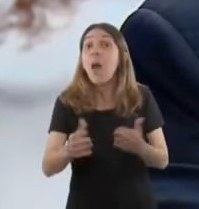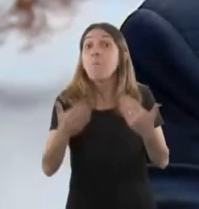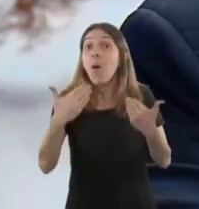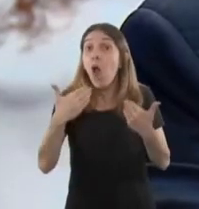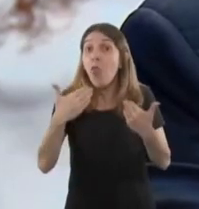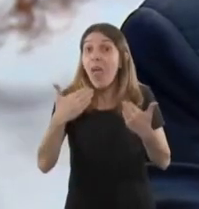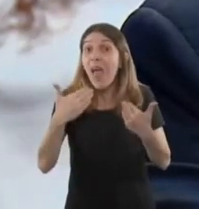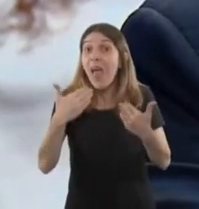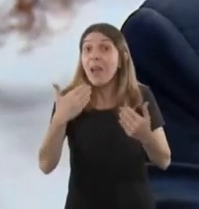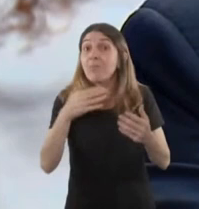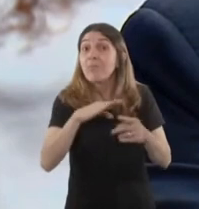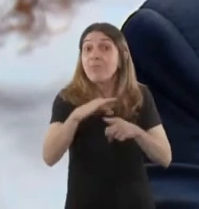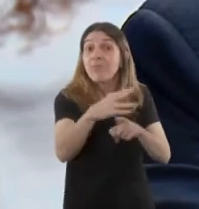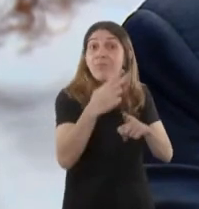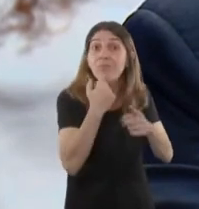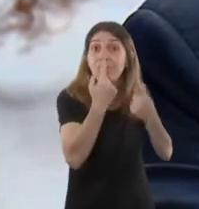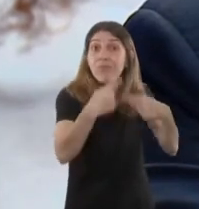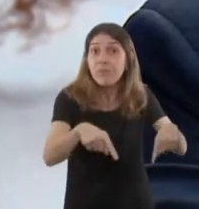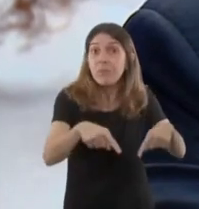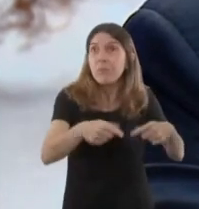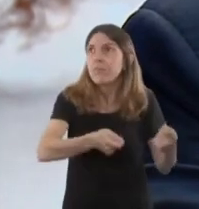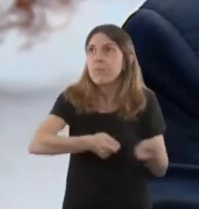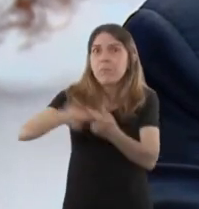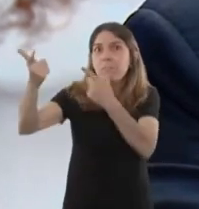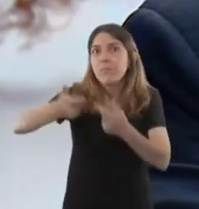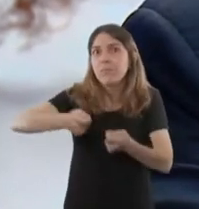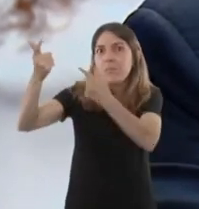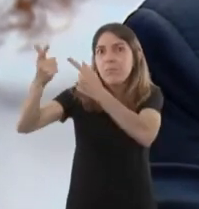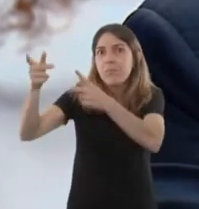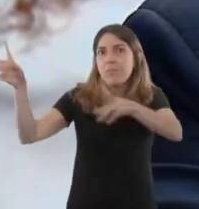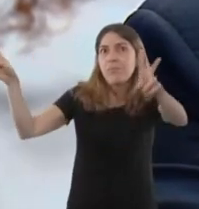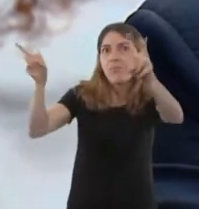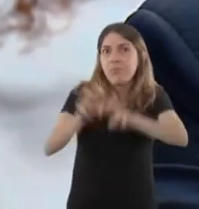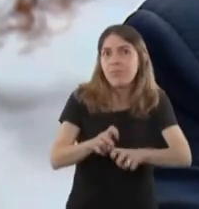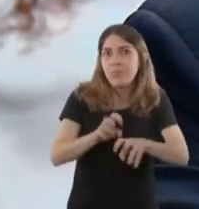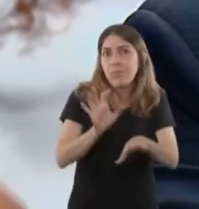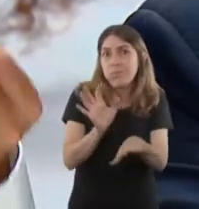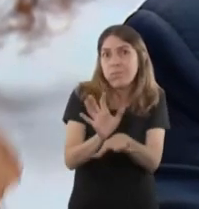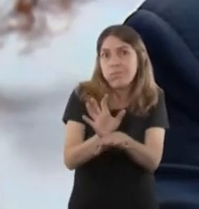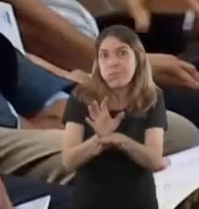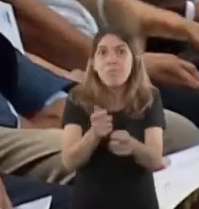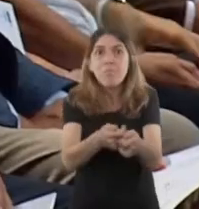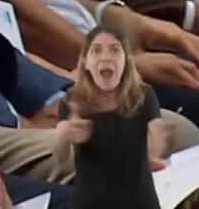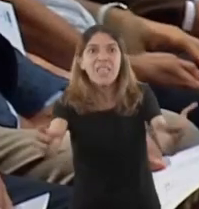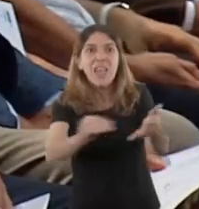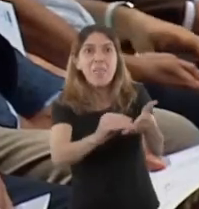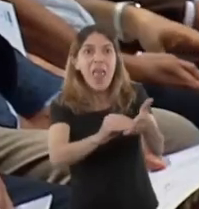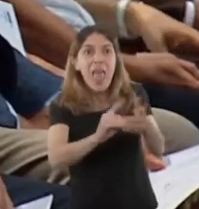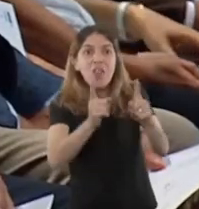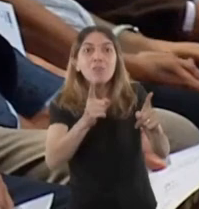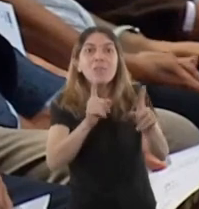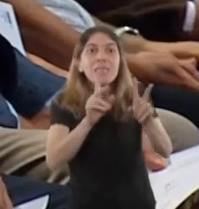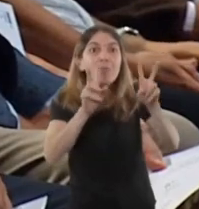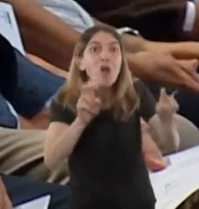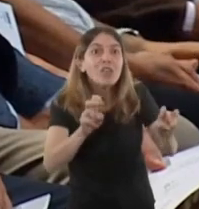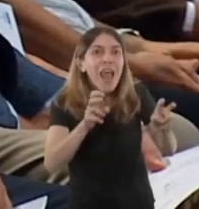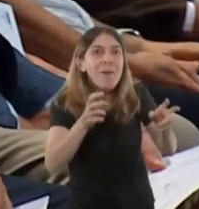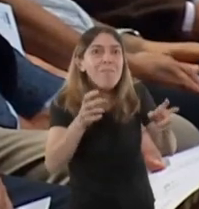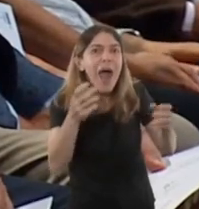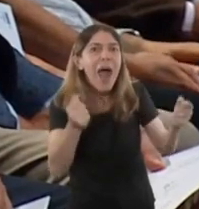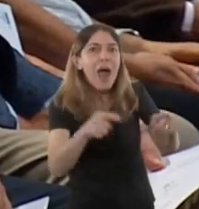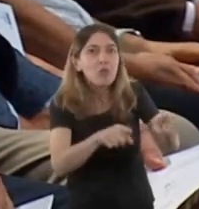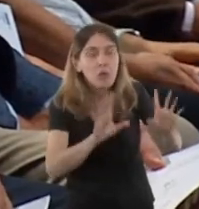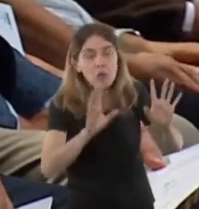mercados y la posibilidad que representa para la argentina de vender trabajo argentino desde ese sector lo mismo